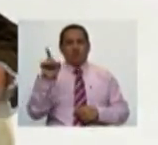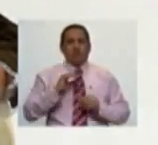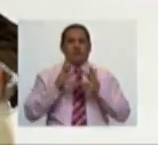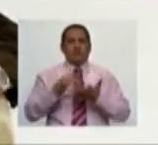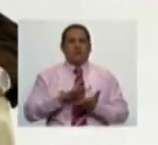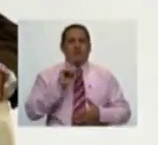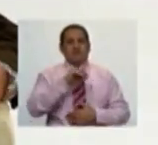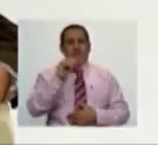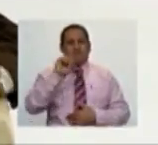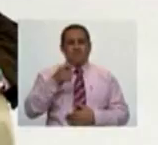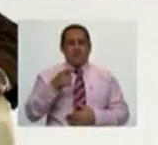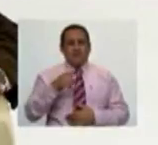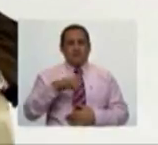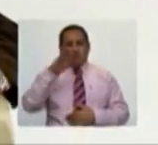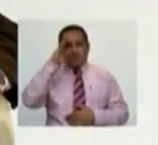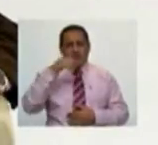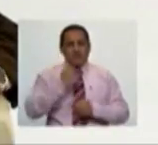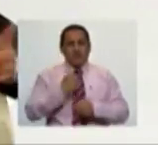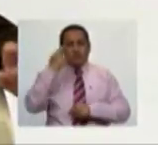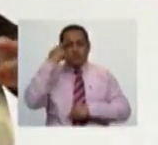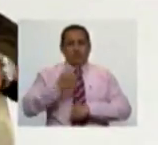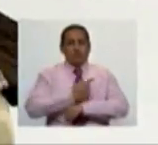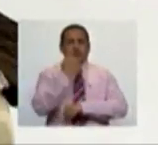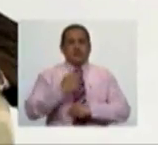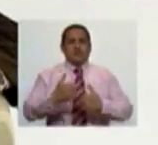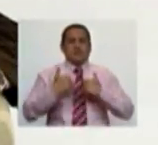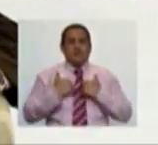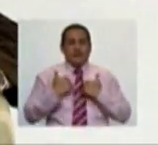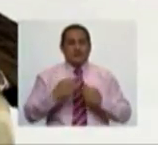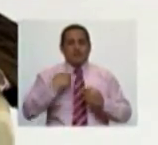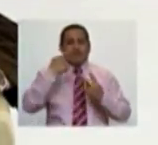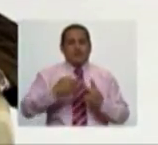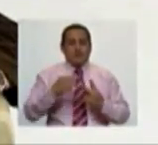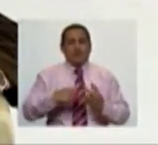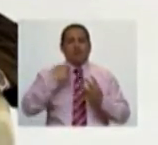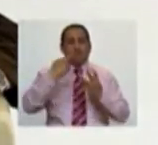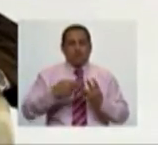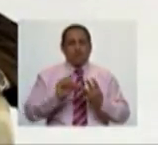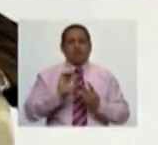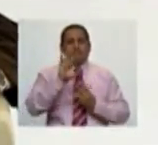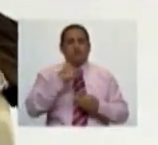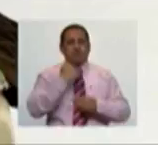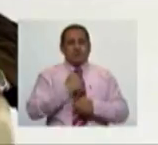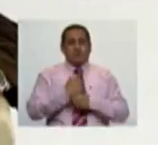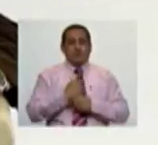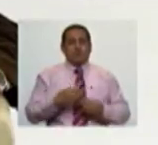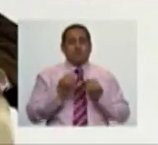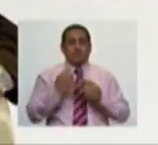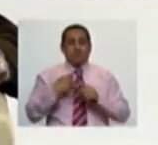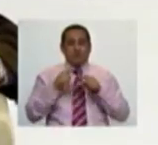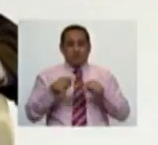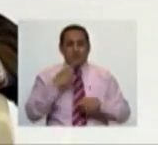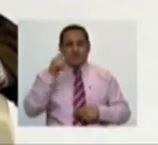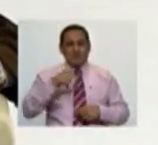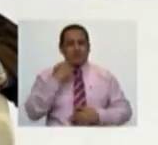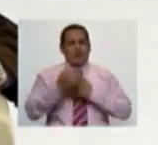se da abasto, son menos de 100.000 policías que trabajan un día, descansan el otro y cumplen otro tipo de funciones. Por